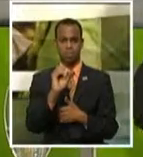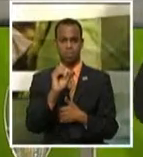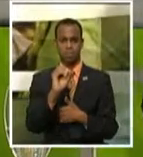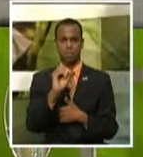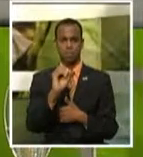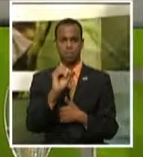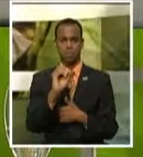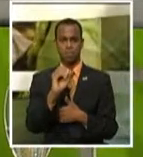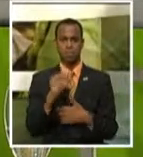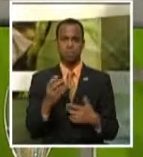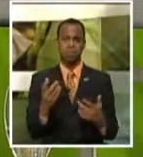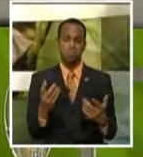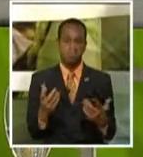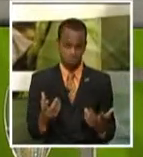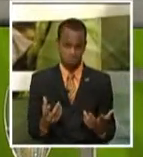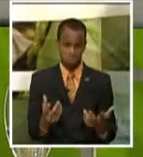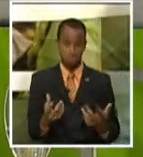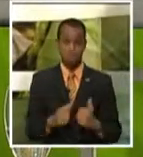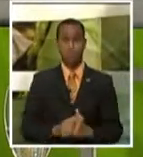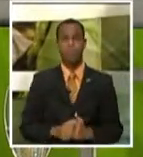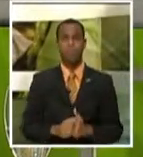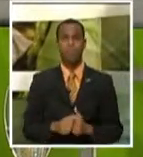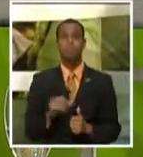Y aprovecho